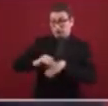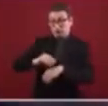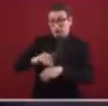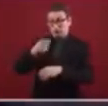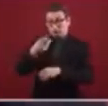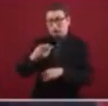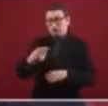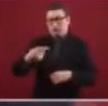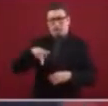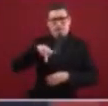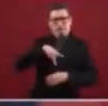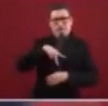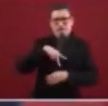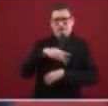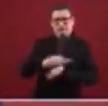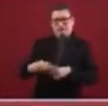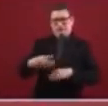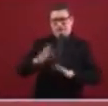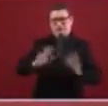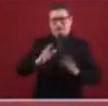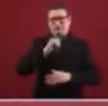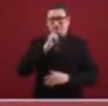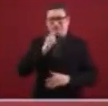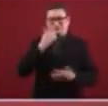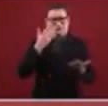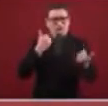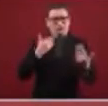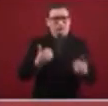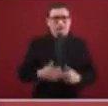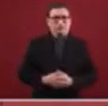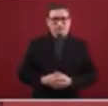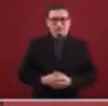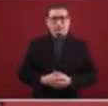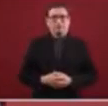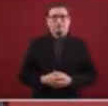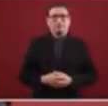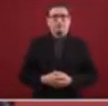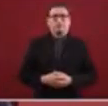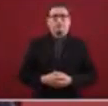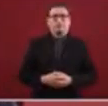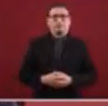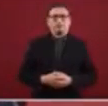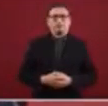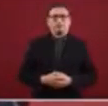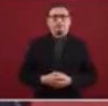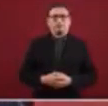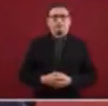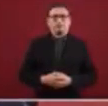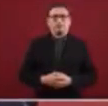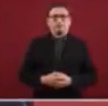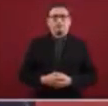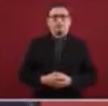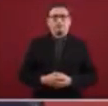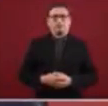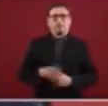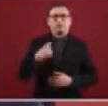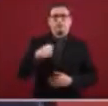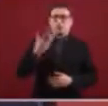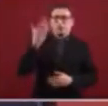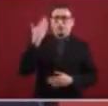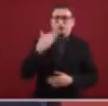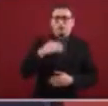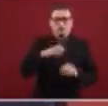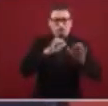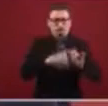de mi familia. Hay hasta un memorándum que di a conocer